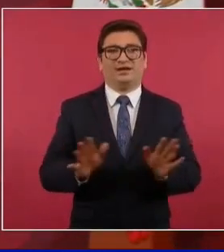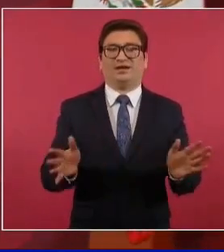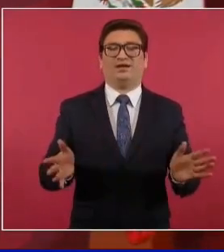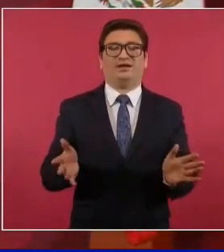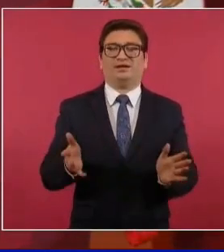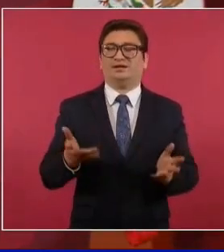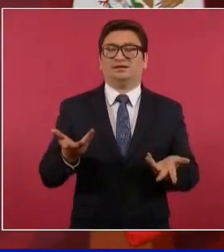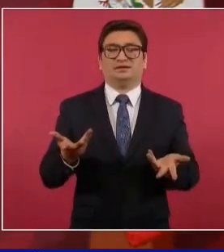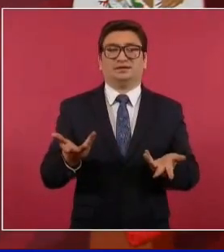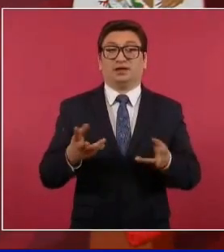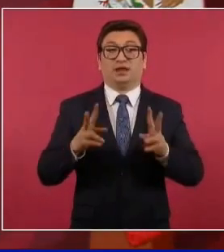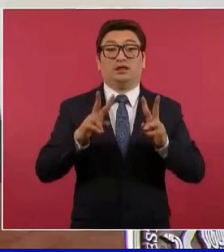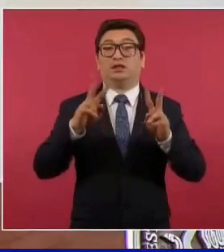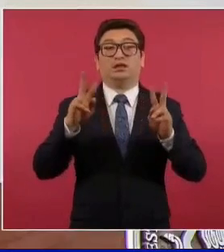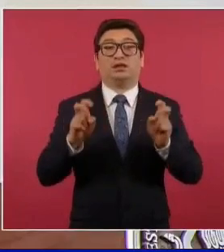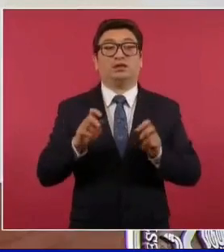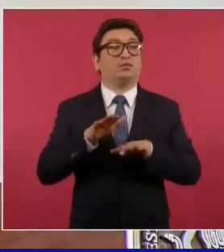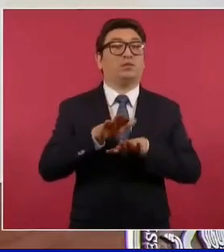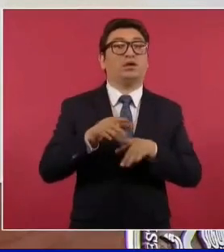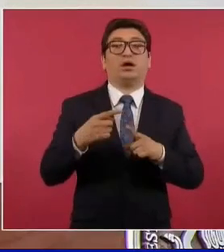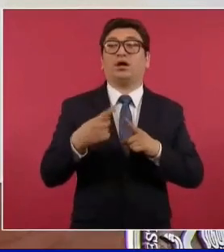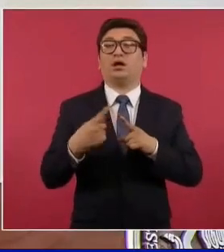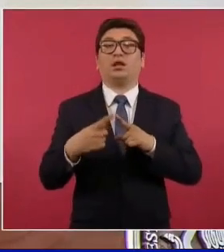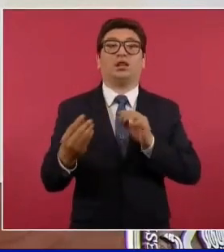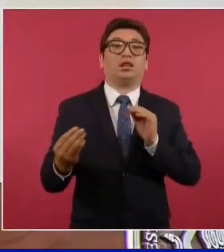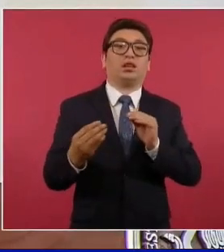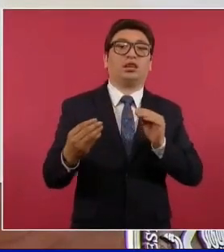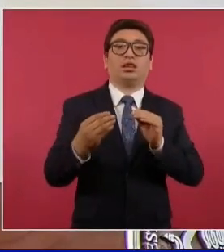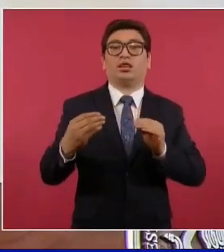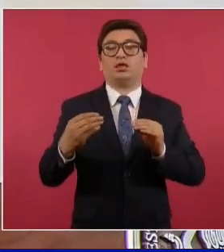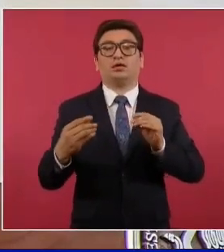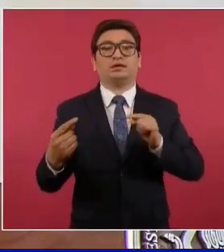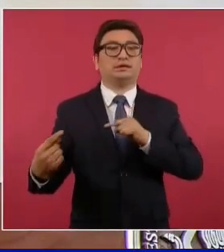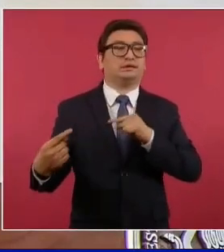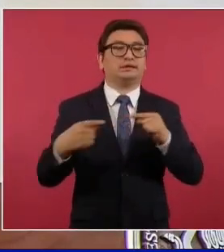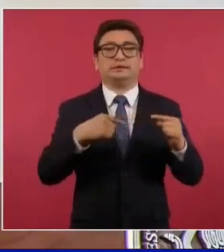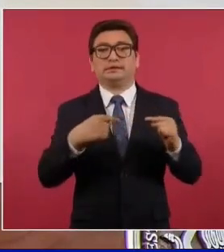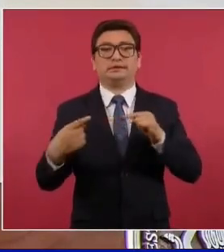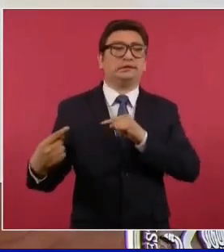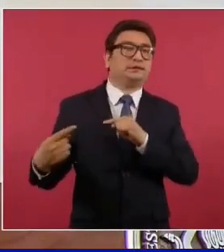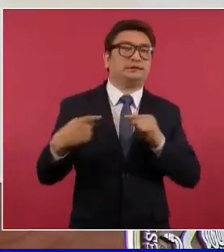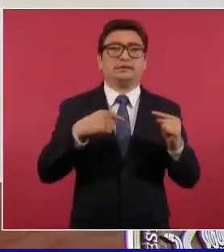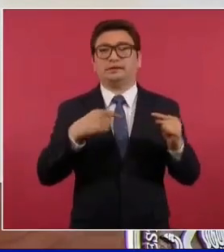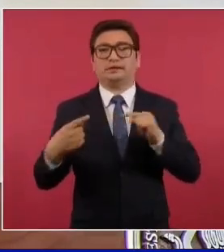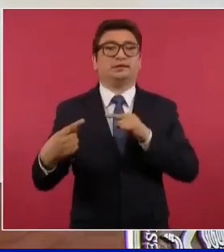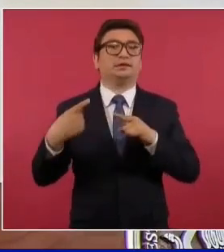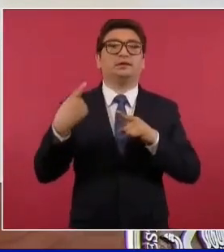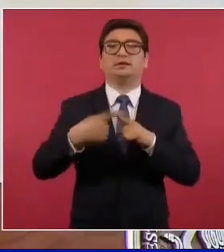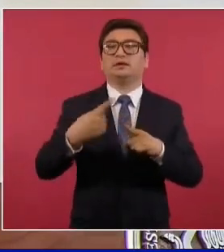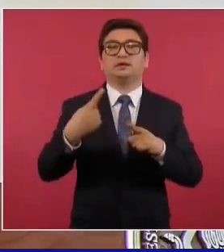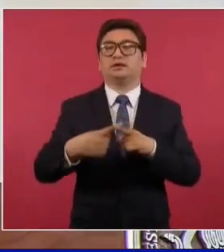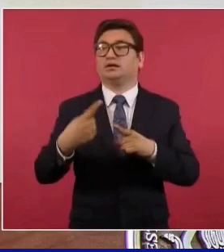un asunto de quién gana, quién tiene mayoría